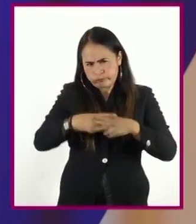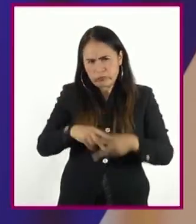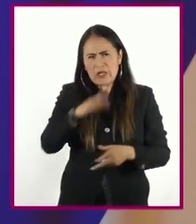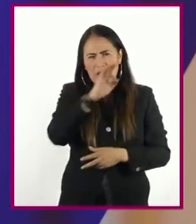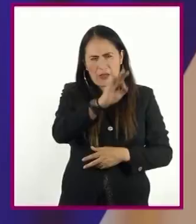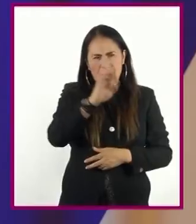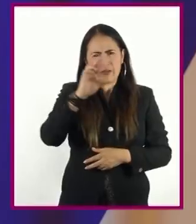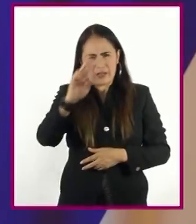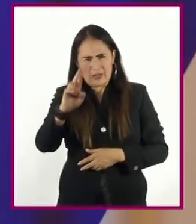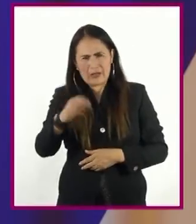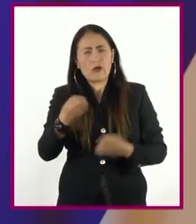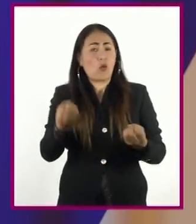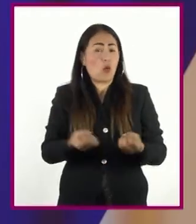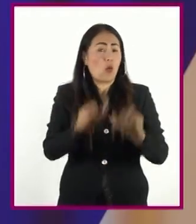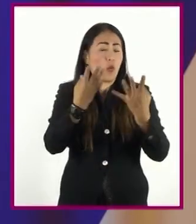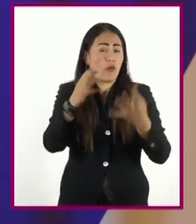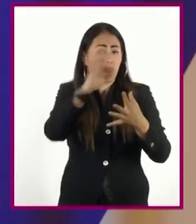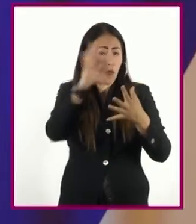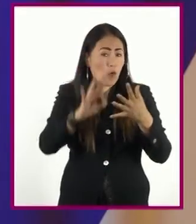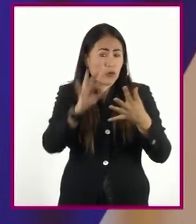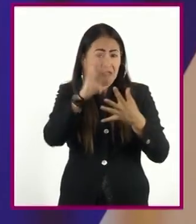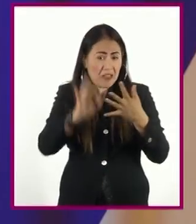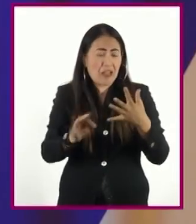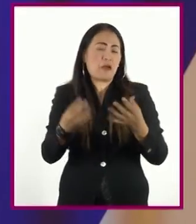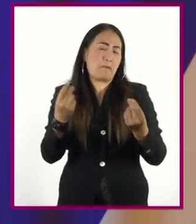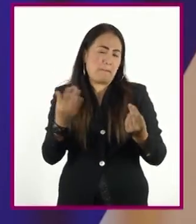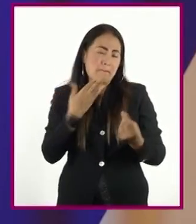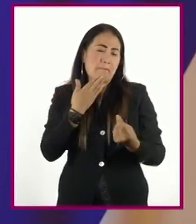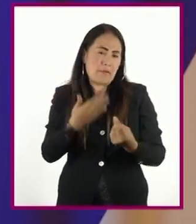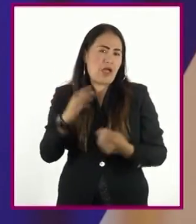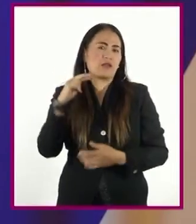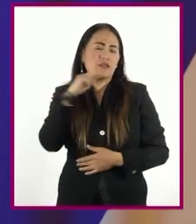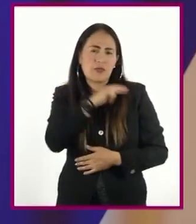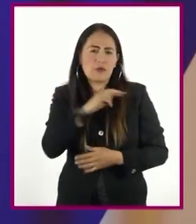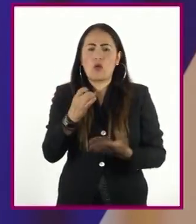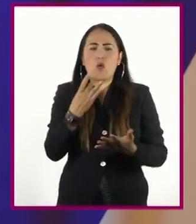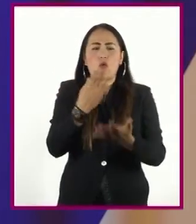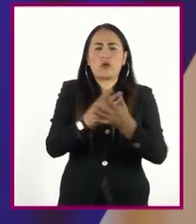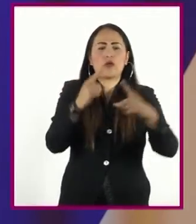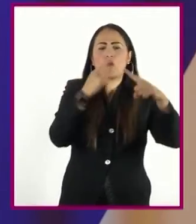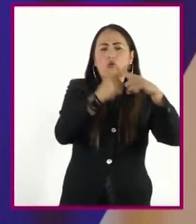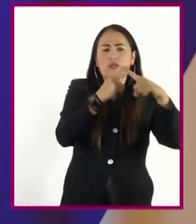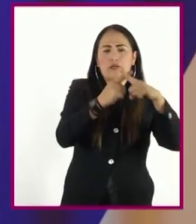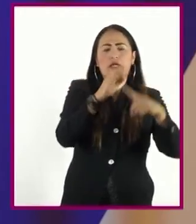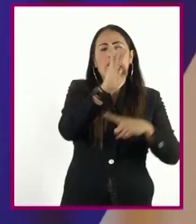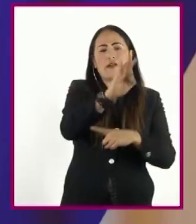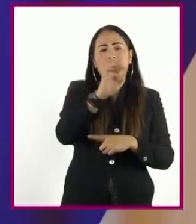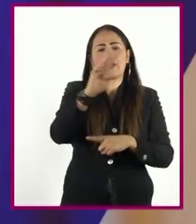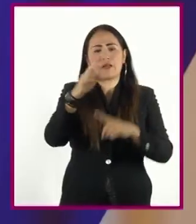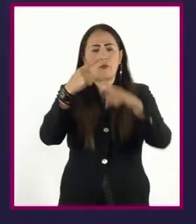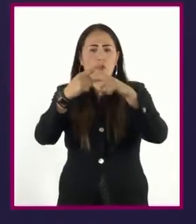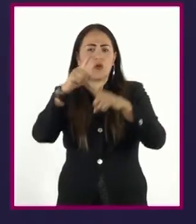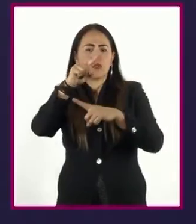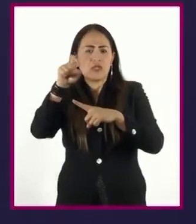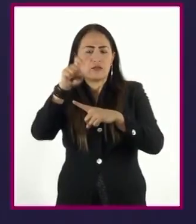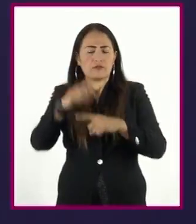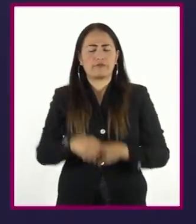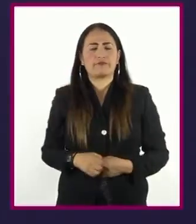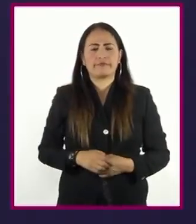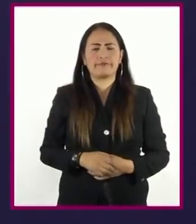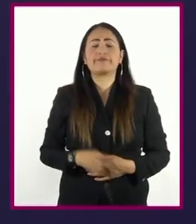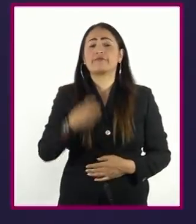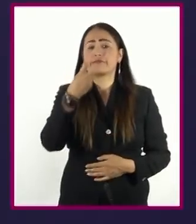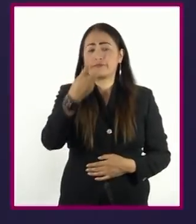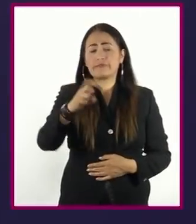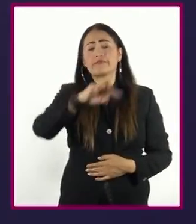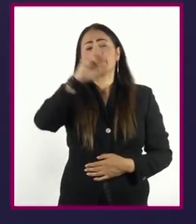obtener los porcentajes de una manera muy práctica. Solo debemos multiplicar la frecuencia relativa por 100. Este dato nos